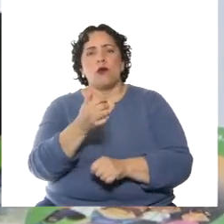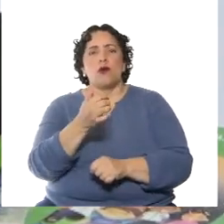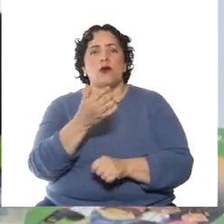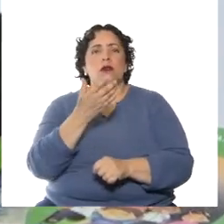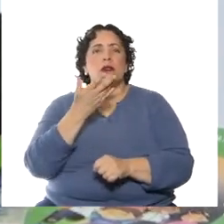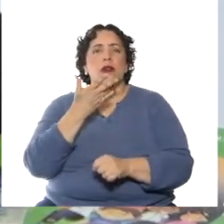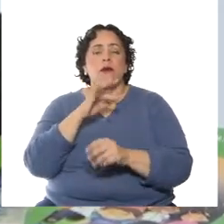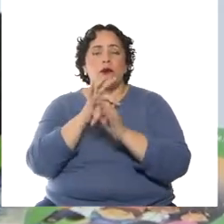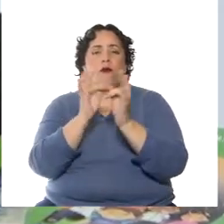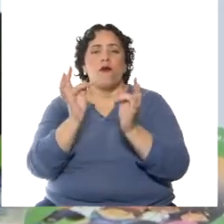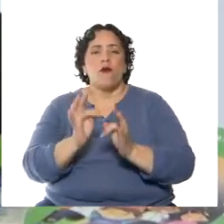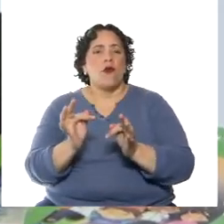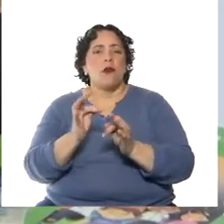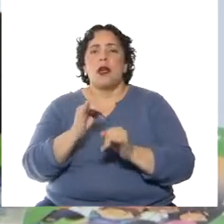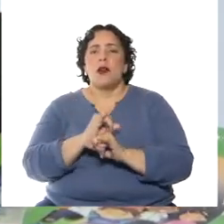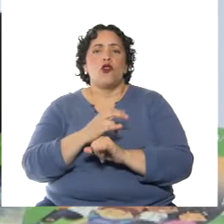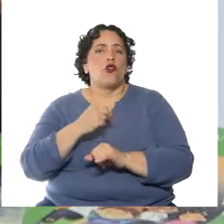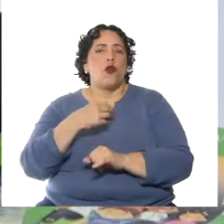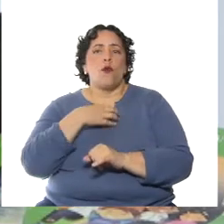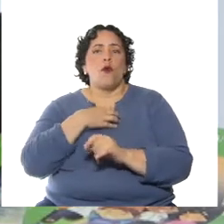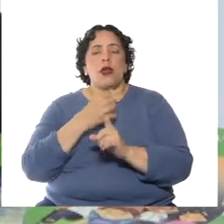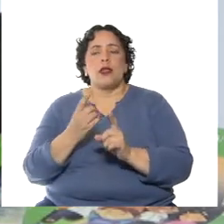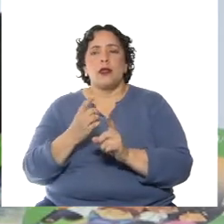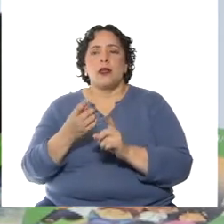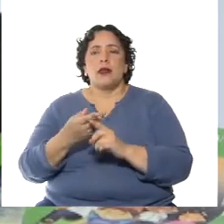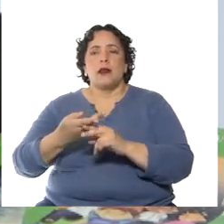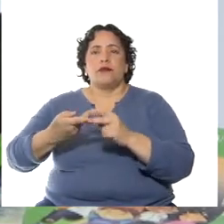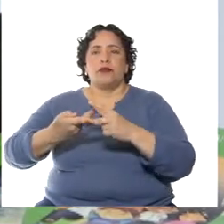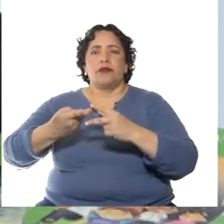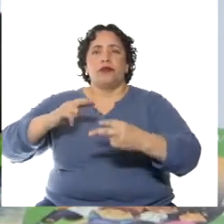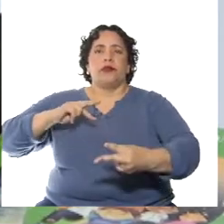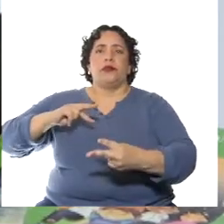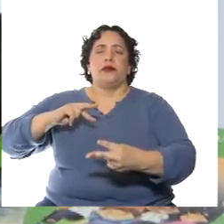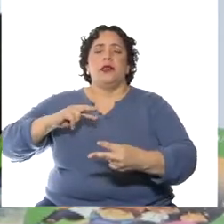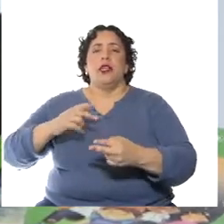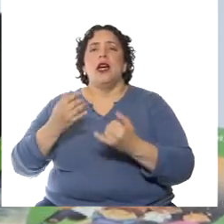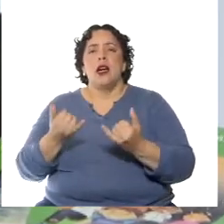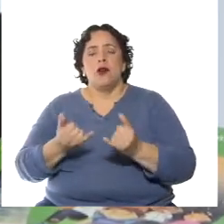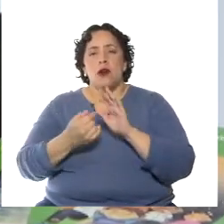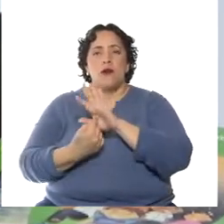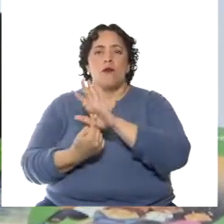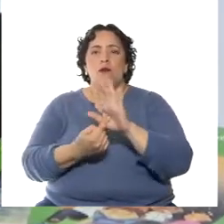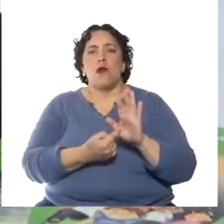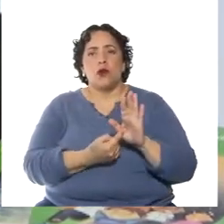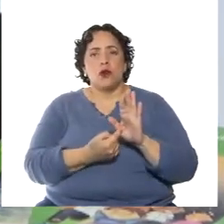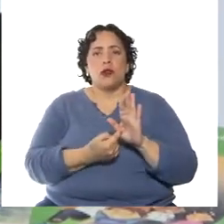a una forma donde ya no puede regresar a ser lo que era antes. Para mostrar